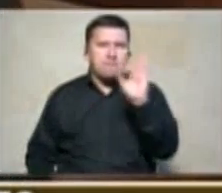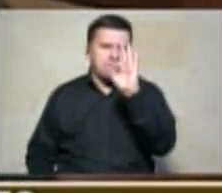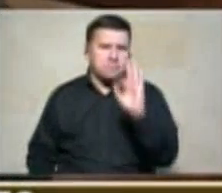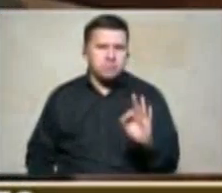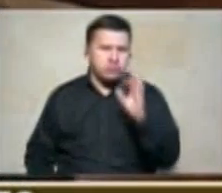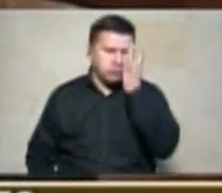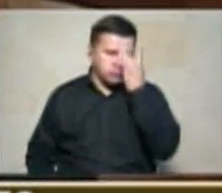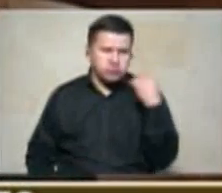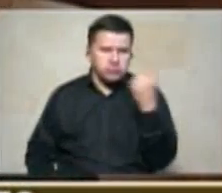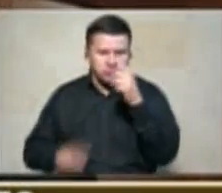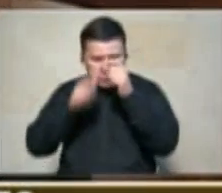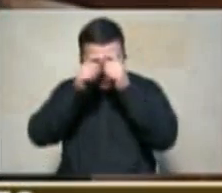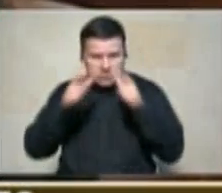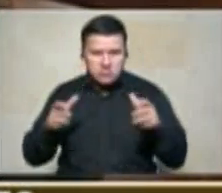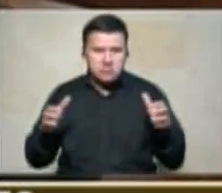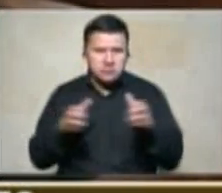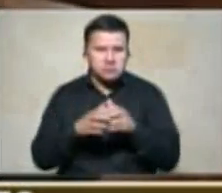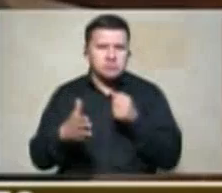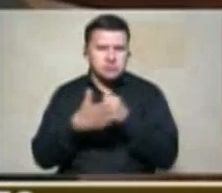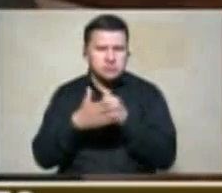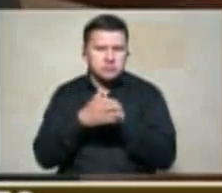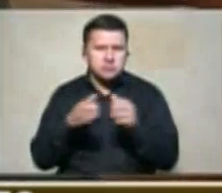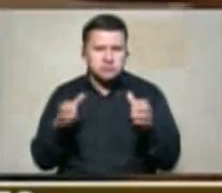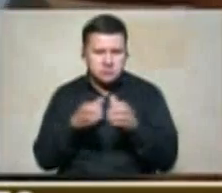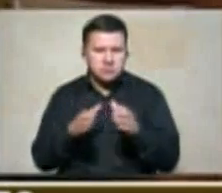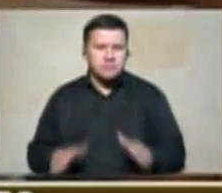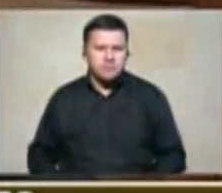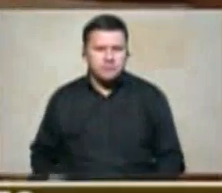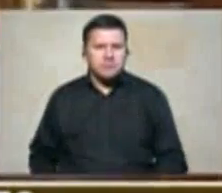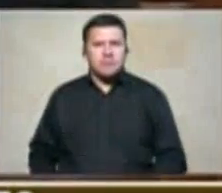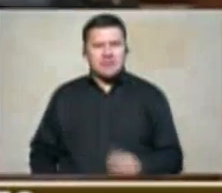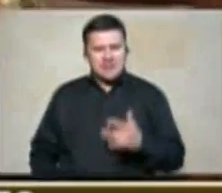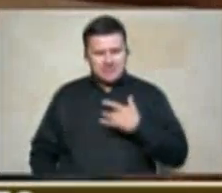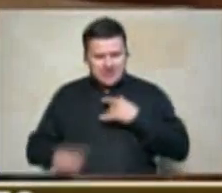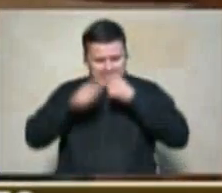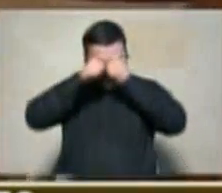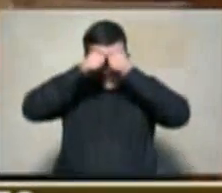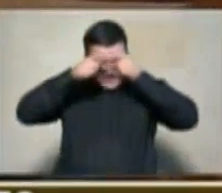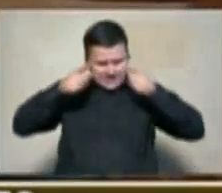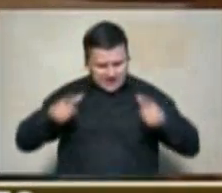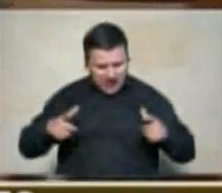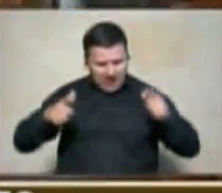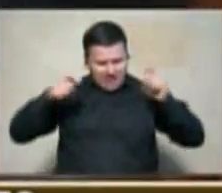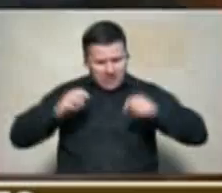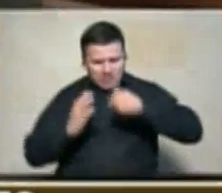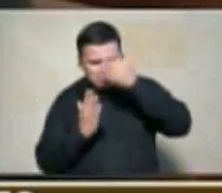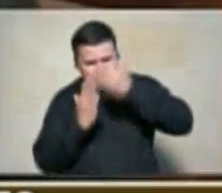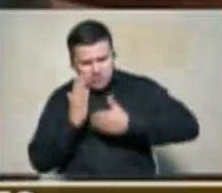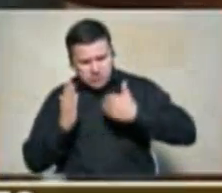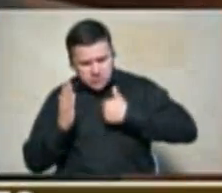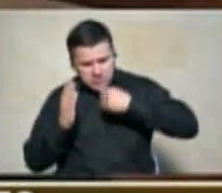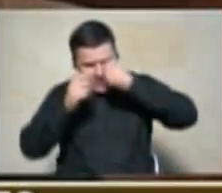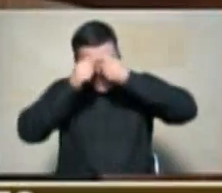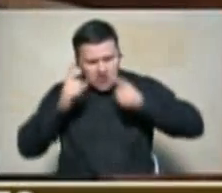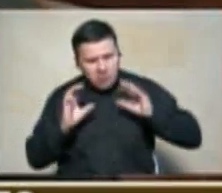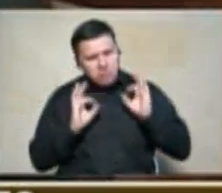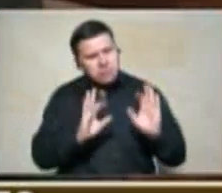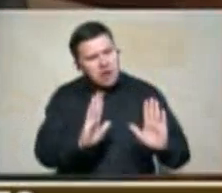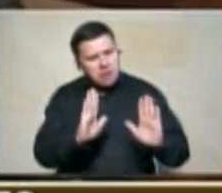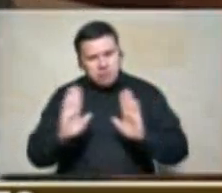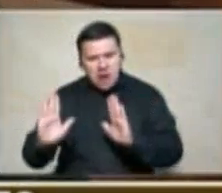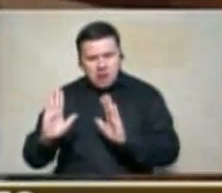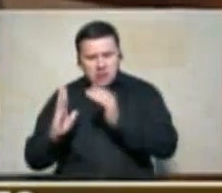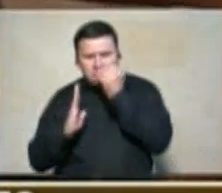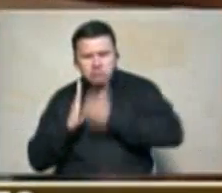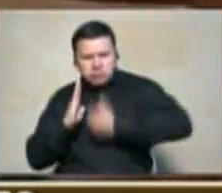debe garantizar un trámite legal y adecuado y quien tiene que garantizar que la tierra esté en manos